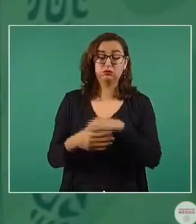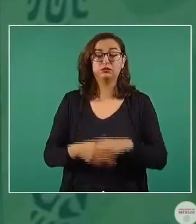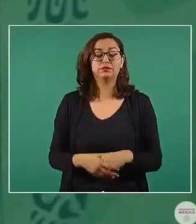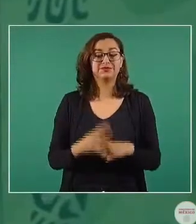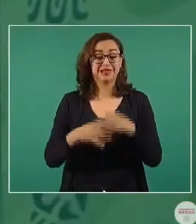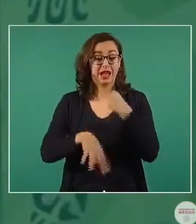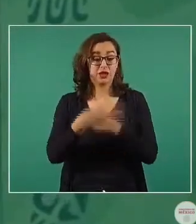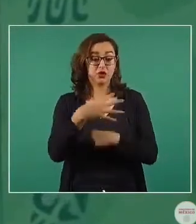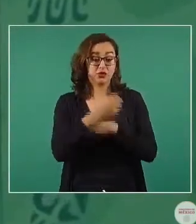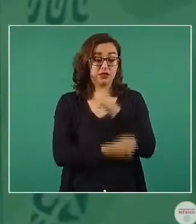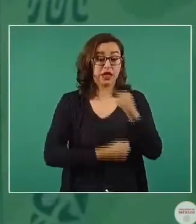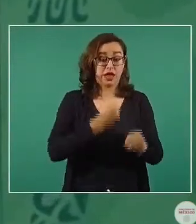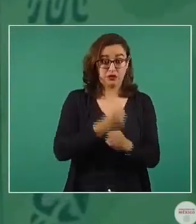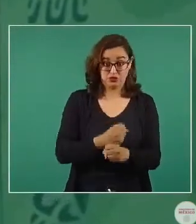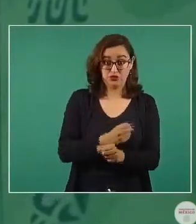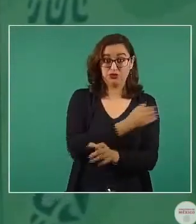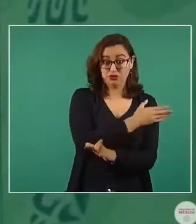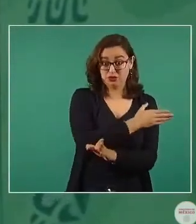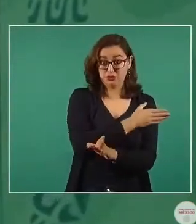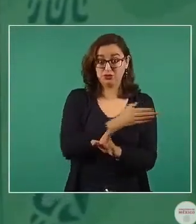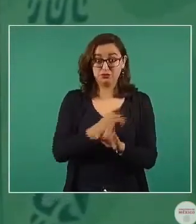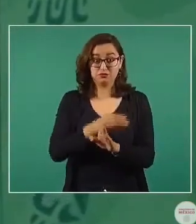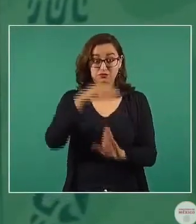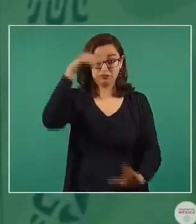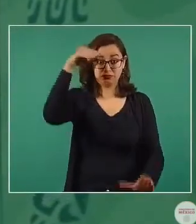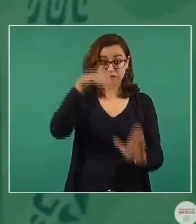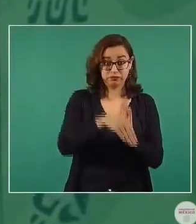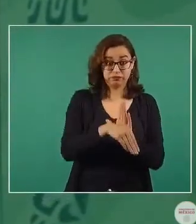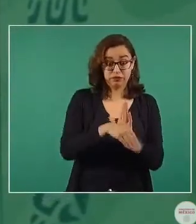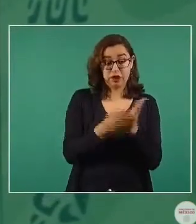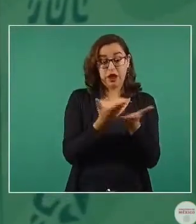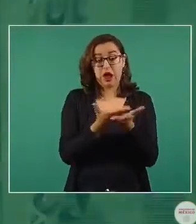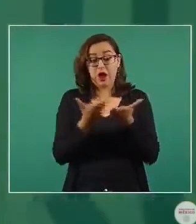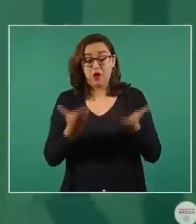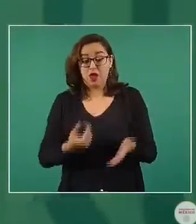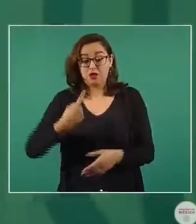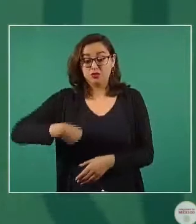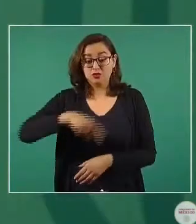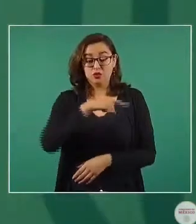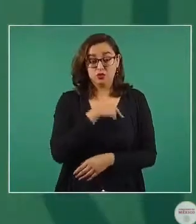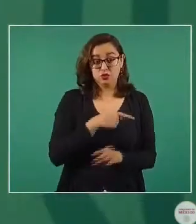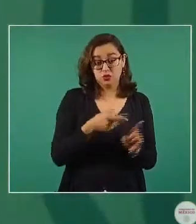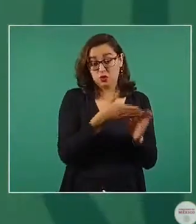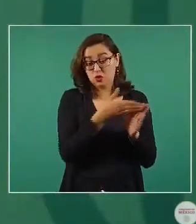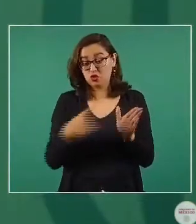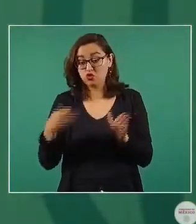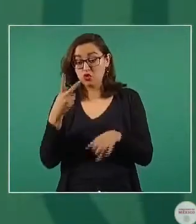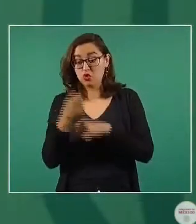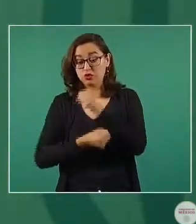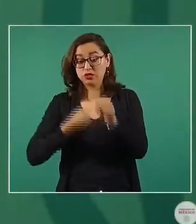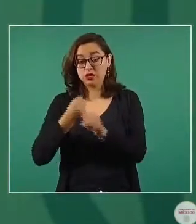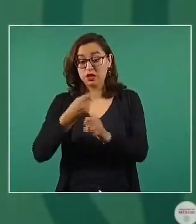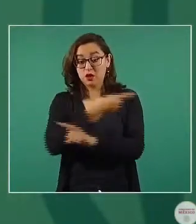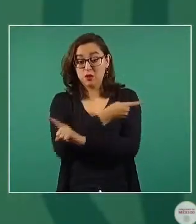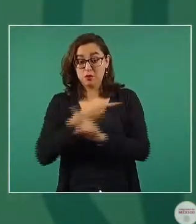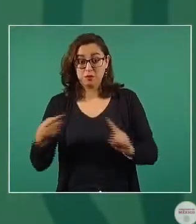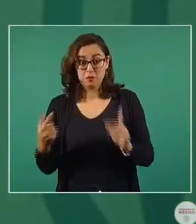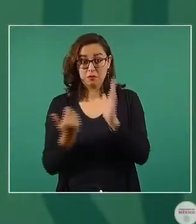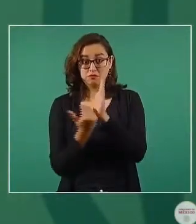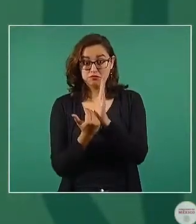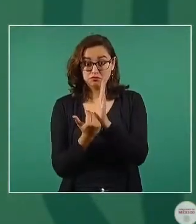Y llegamos, se detuvo la caída y ya estamos de nuevo